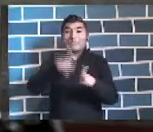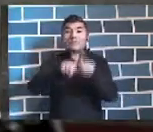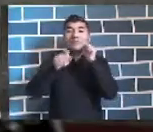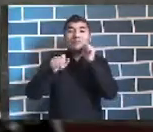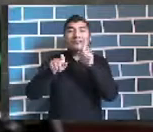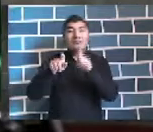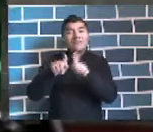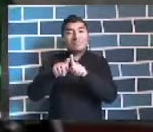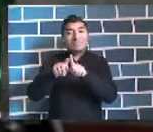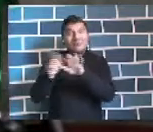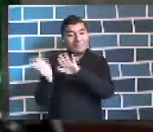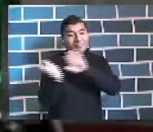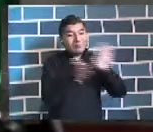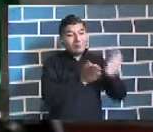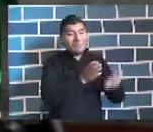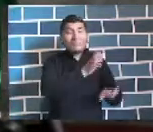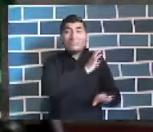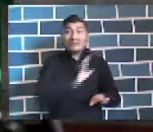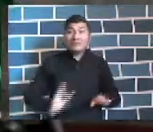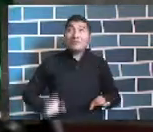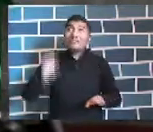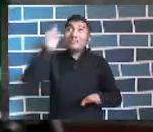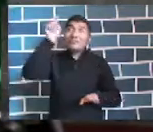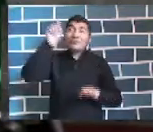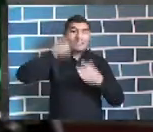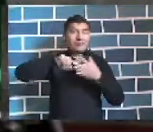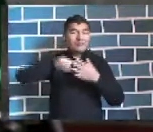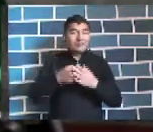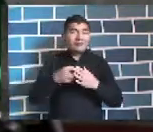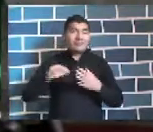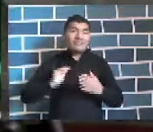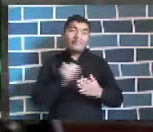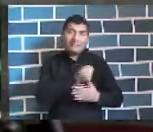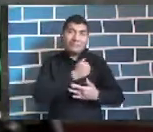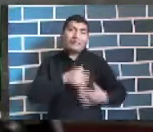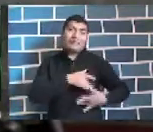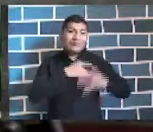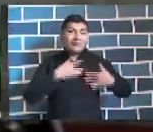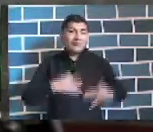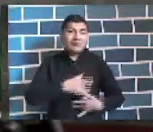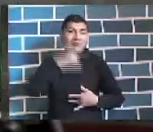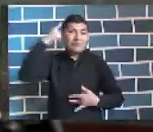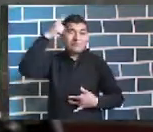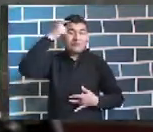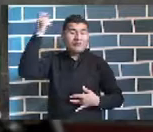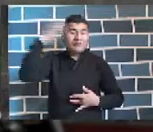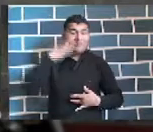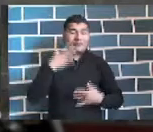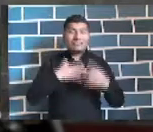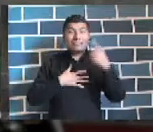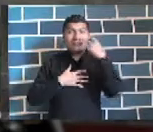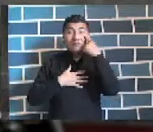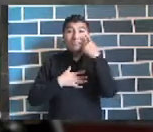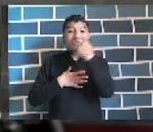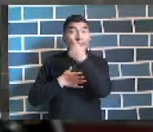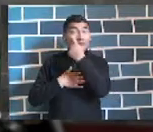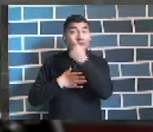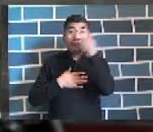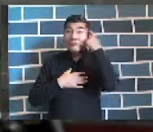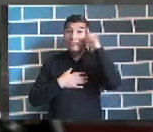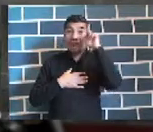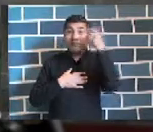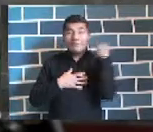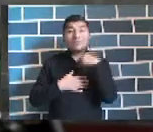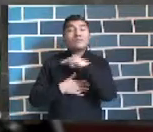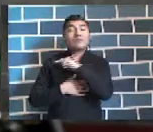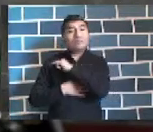que Cristo inicie en nuestro corazón, nos ilumine los ojos para que